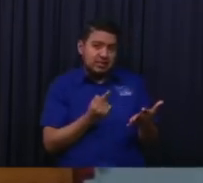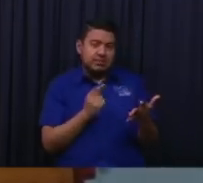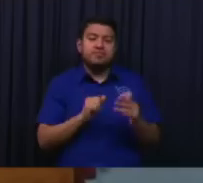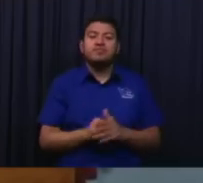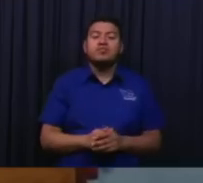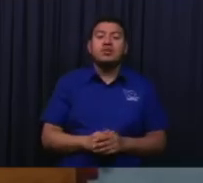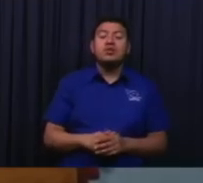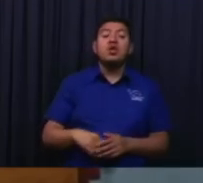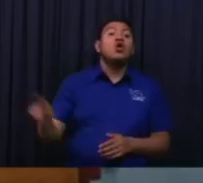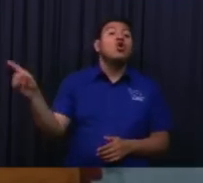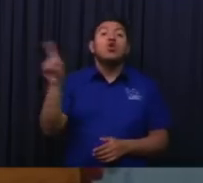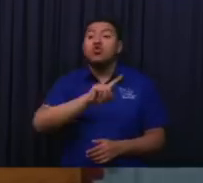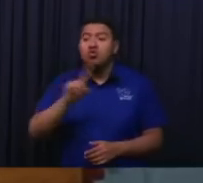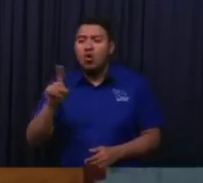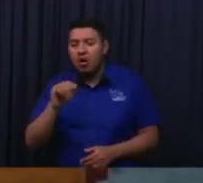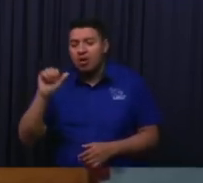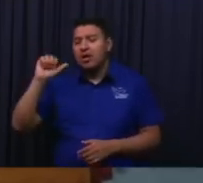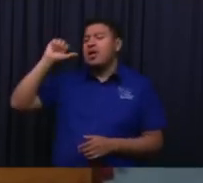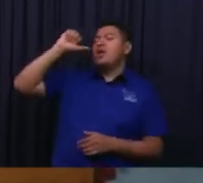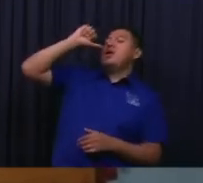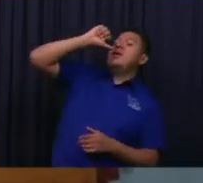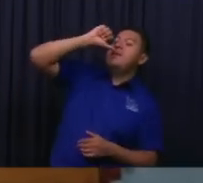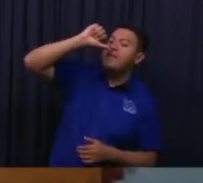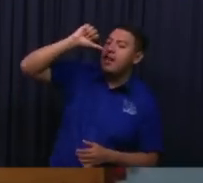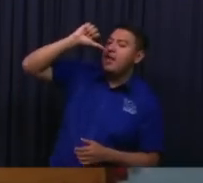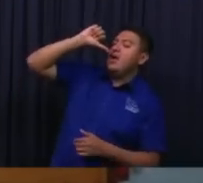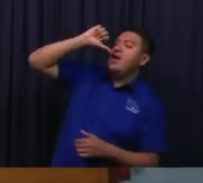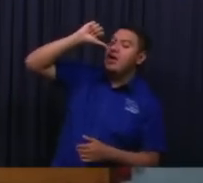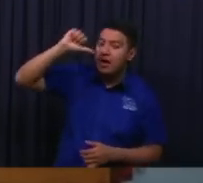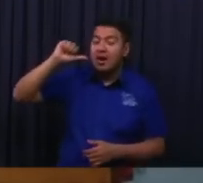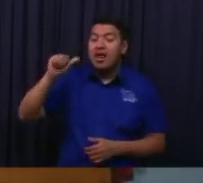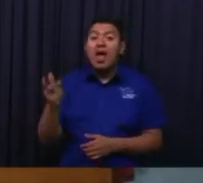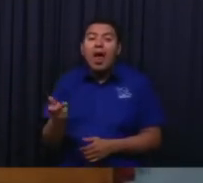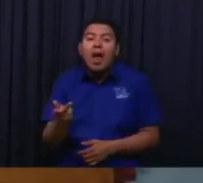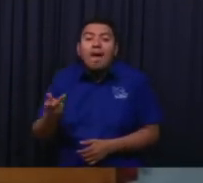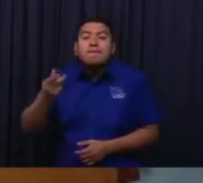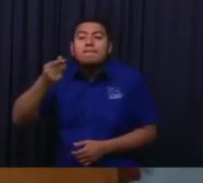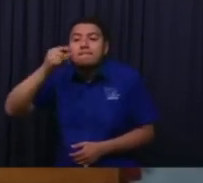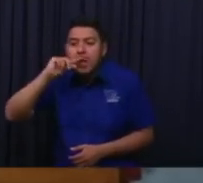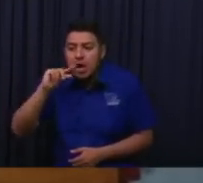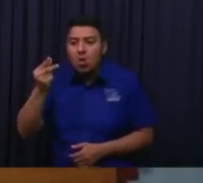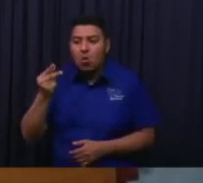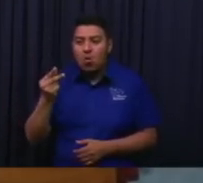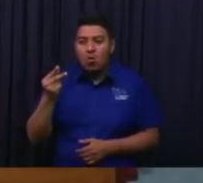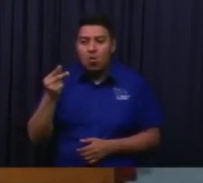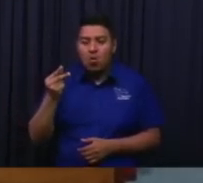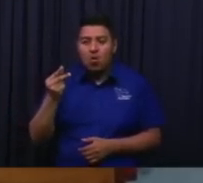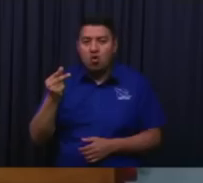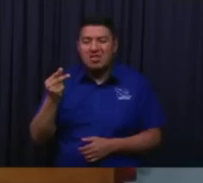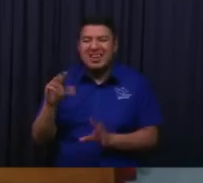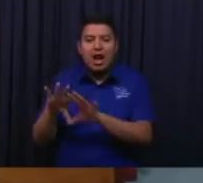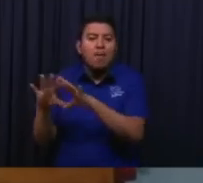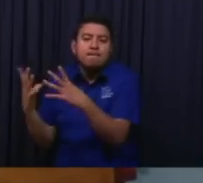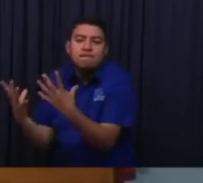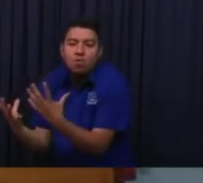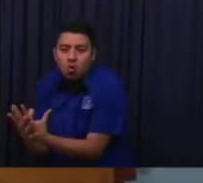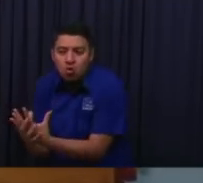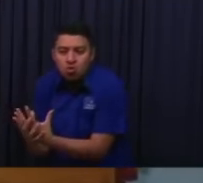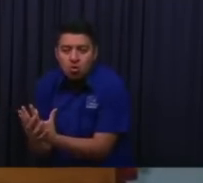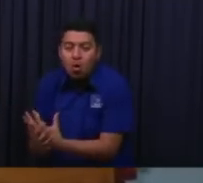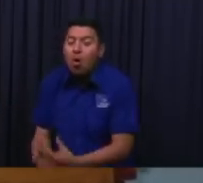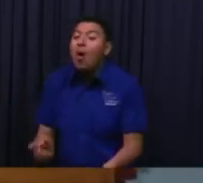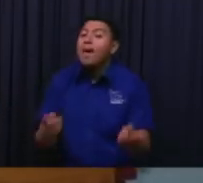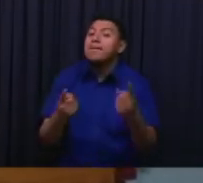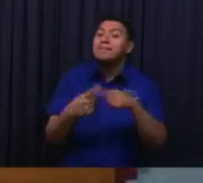disolución, antes sed llenos del Espíritu Santo. Como haciendo una